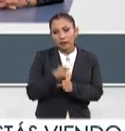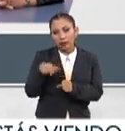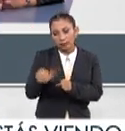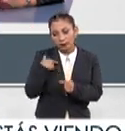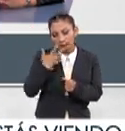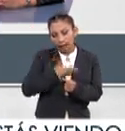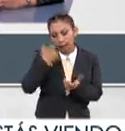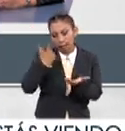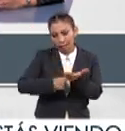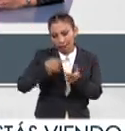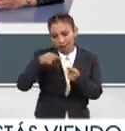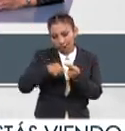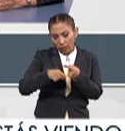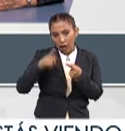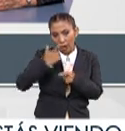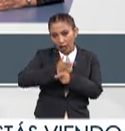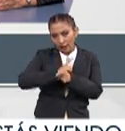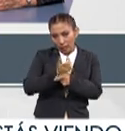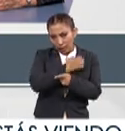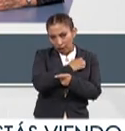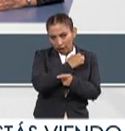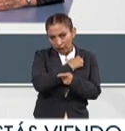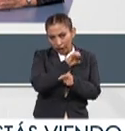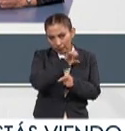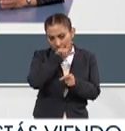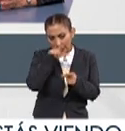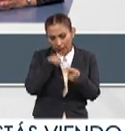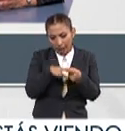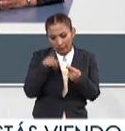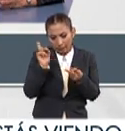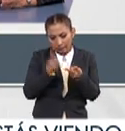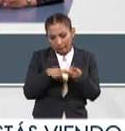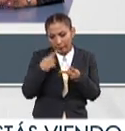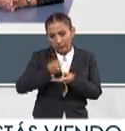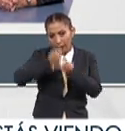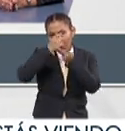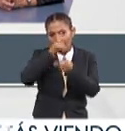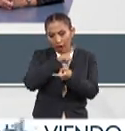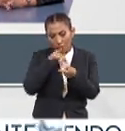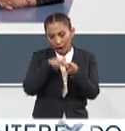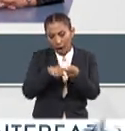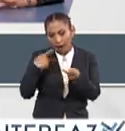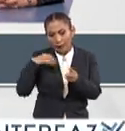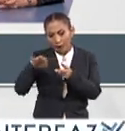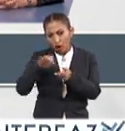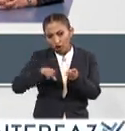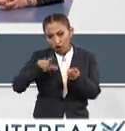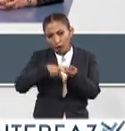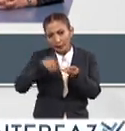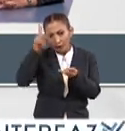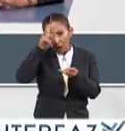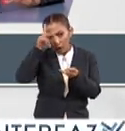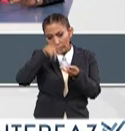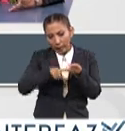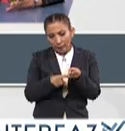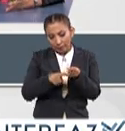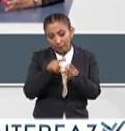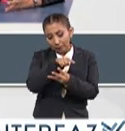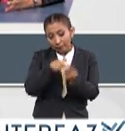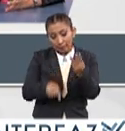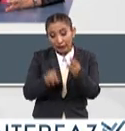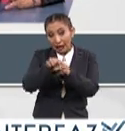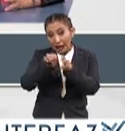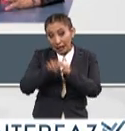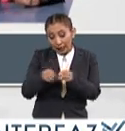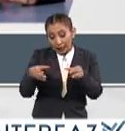Está compuesto por los licenciados en educación especial, terapeuta del lenguaje, trabajo social y psicología. Entonces es